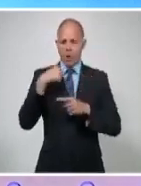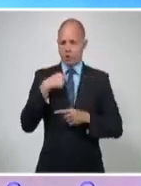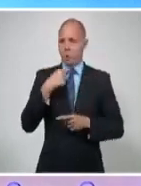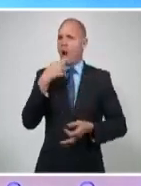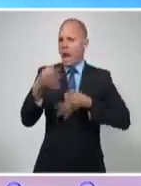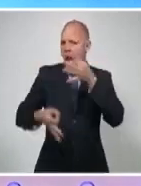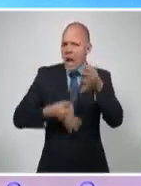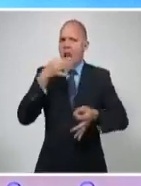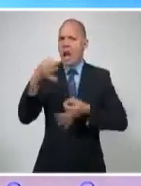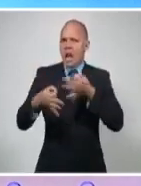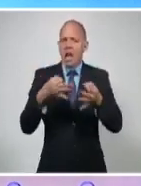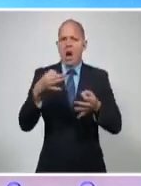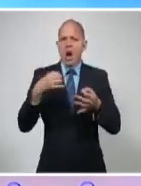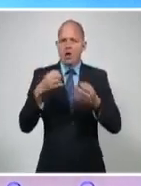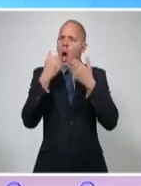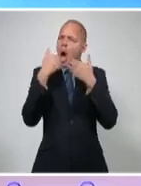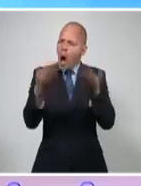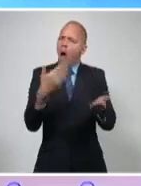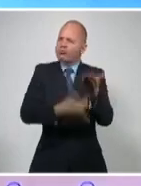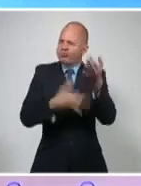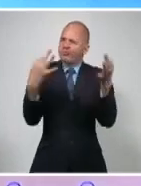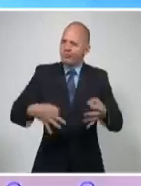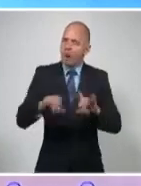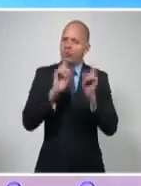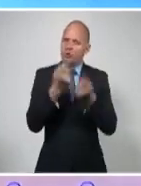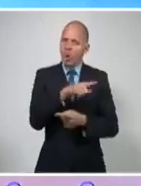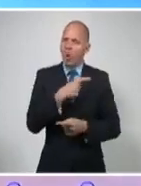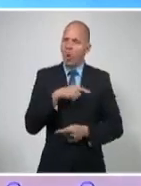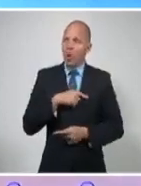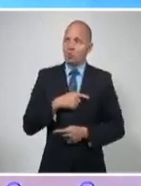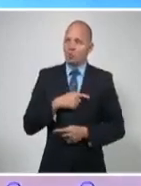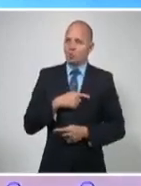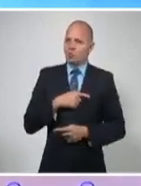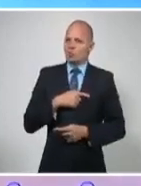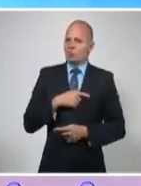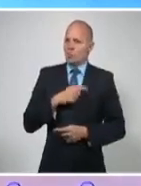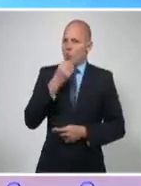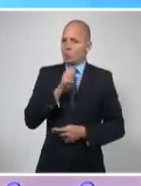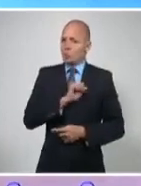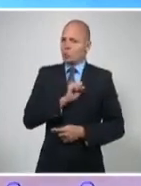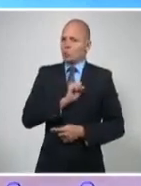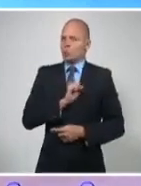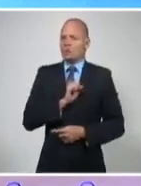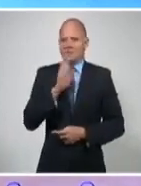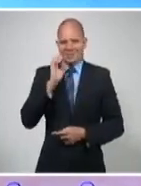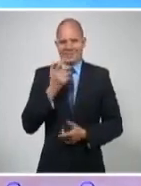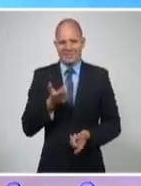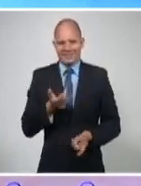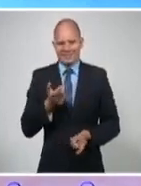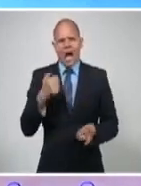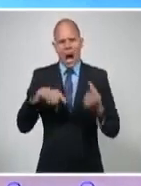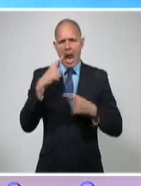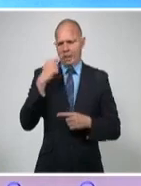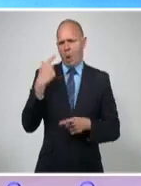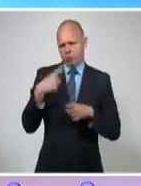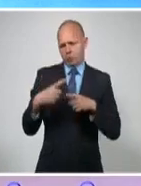develando poco a poco los verdaderos propósitos detrás de todos estos hechos y actos que hoy vamos a tener aquí